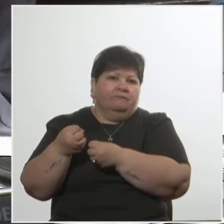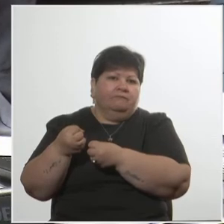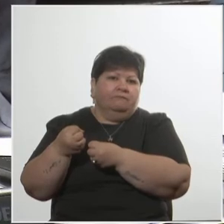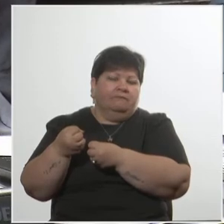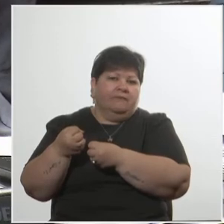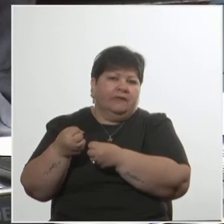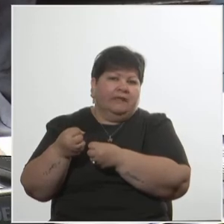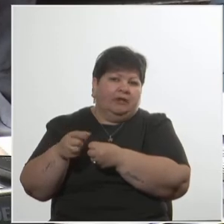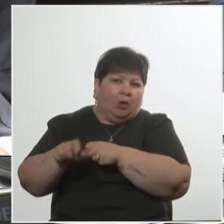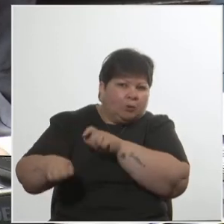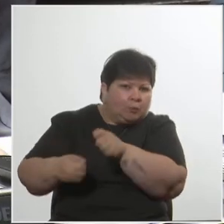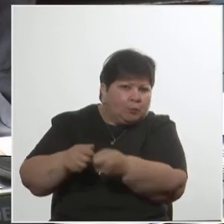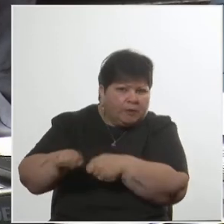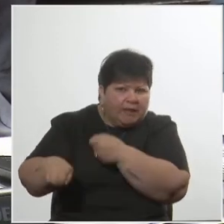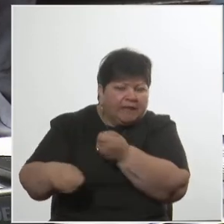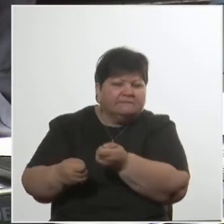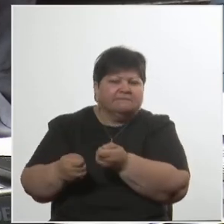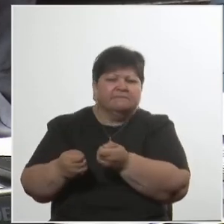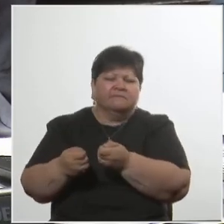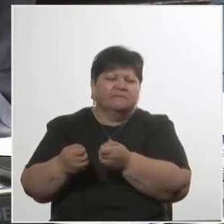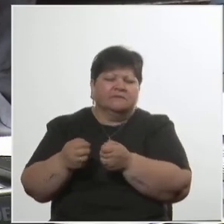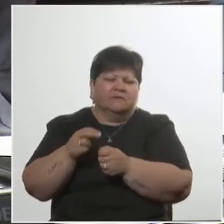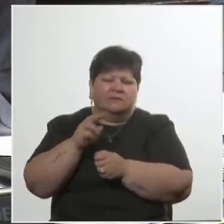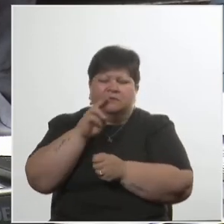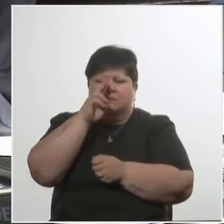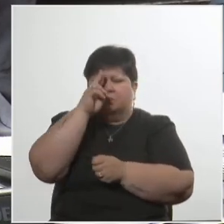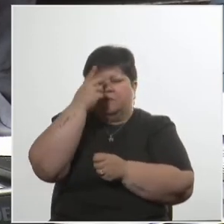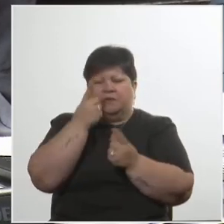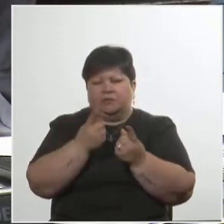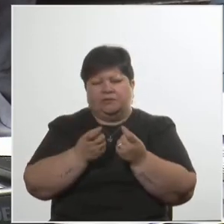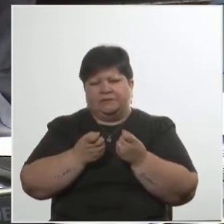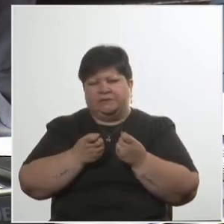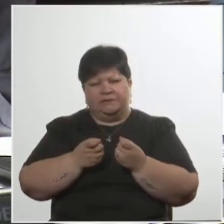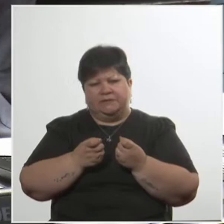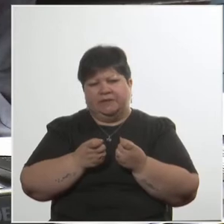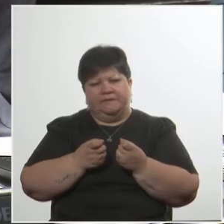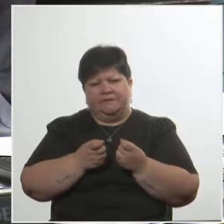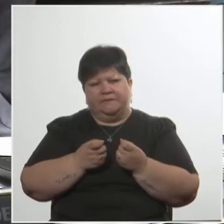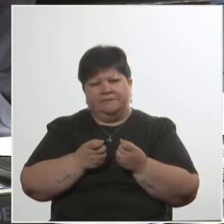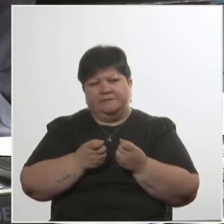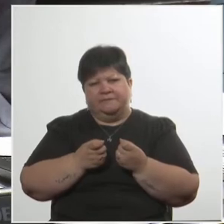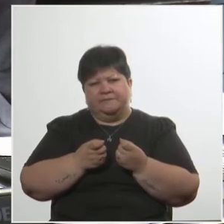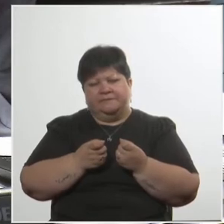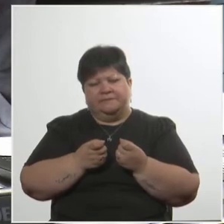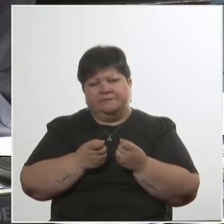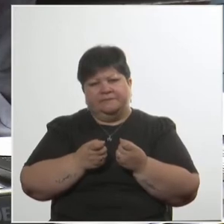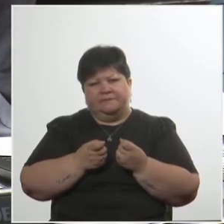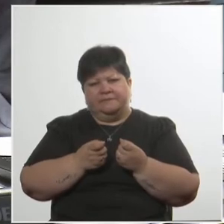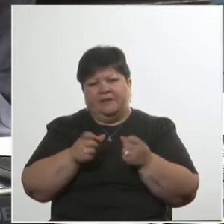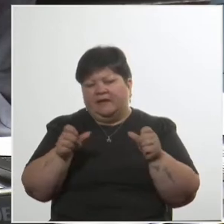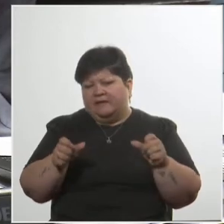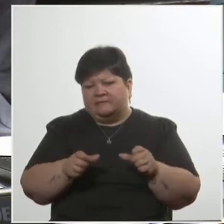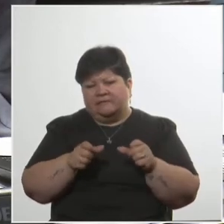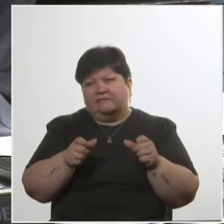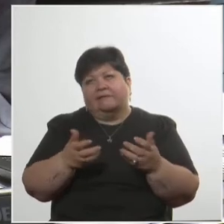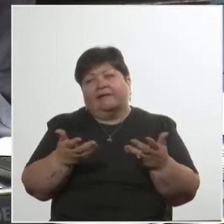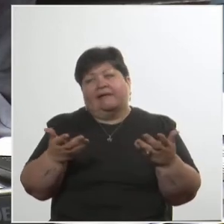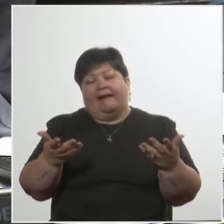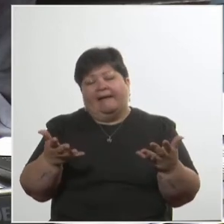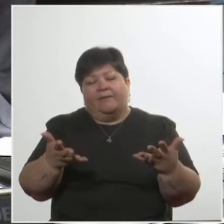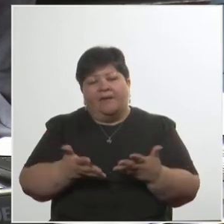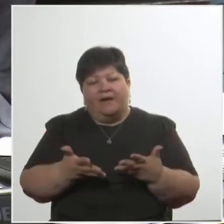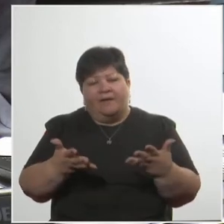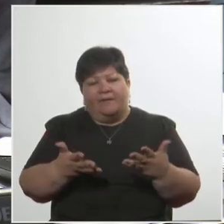el Uruguay se debió a haber ahorrado no visto quizás podamos decir que lo vemos con el con el Diario del lunes